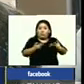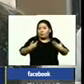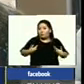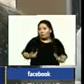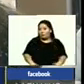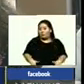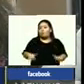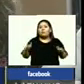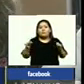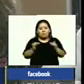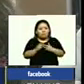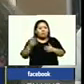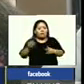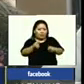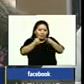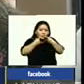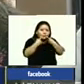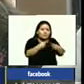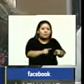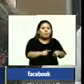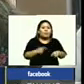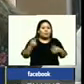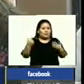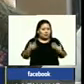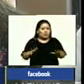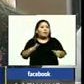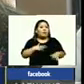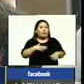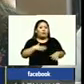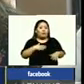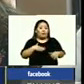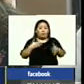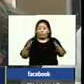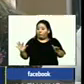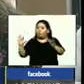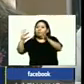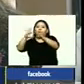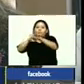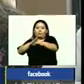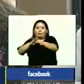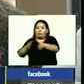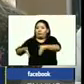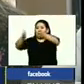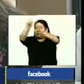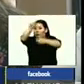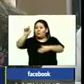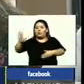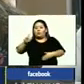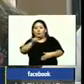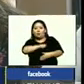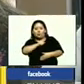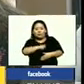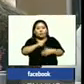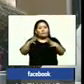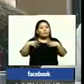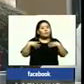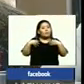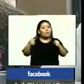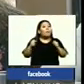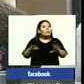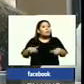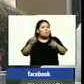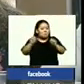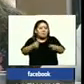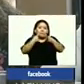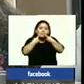que se hagan las denuncias pertinentes. Tenemos coordinación con autoridades competentes del ramo de salud para poder